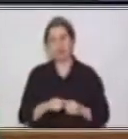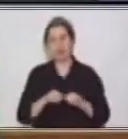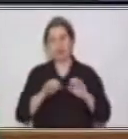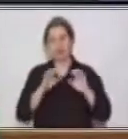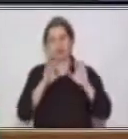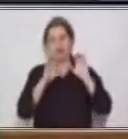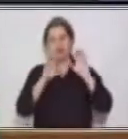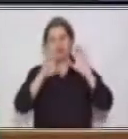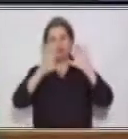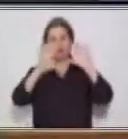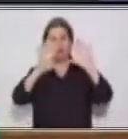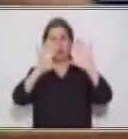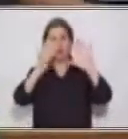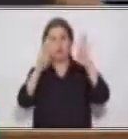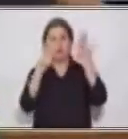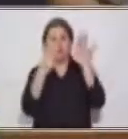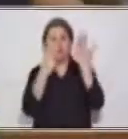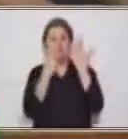...19 por 8.